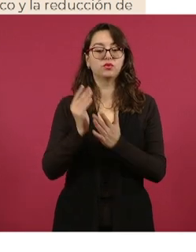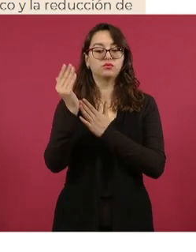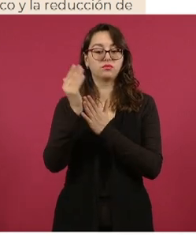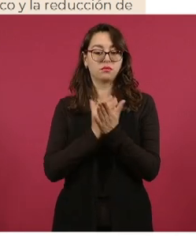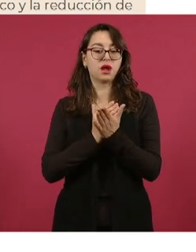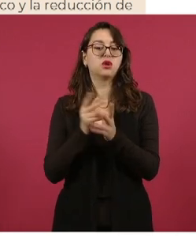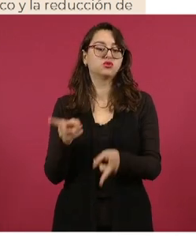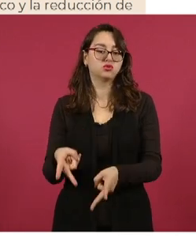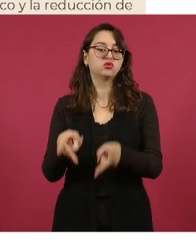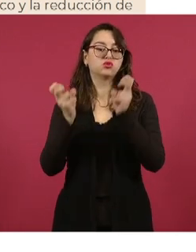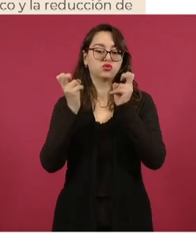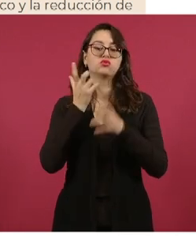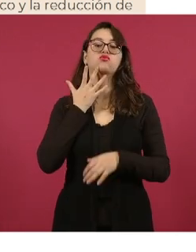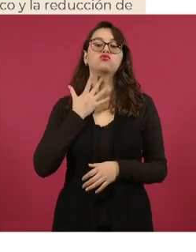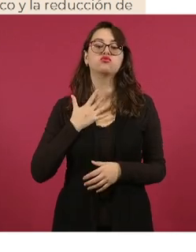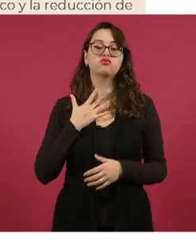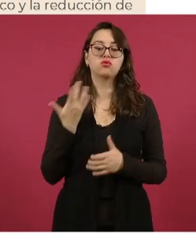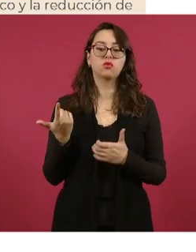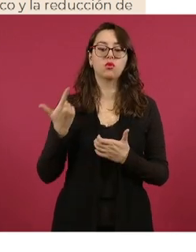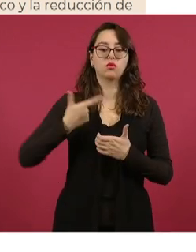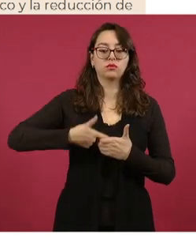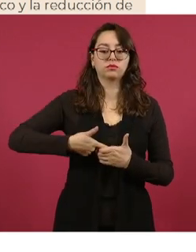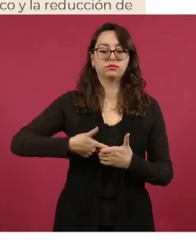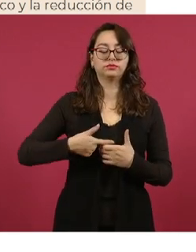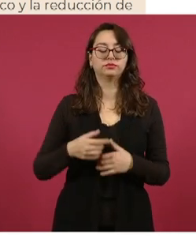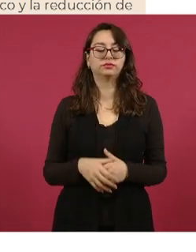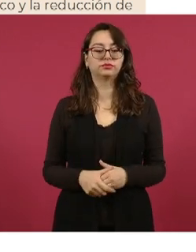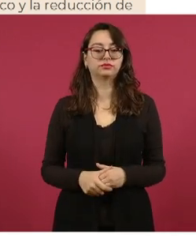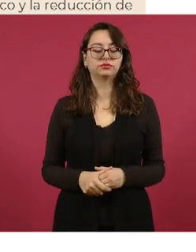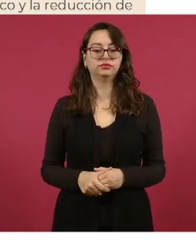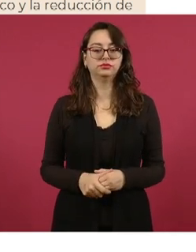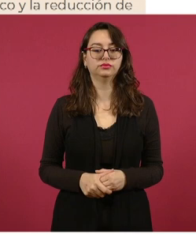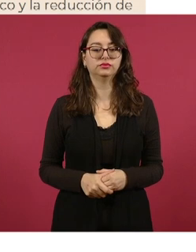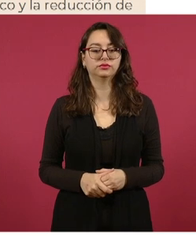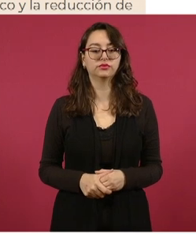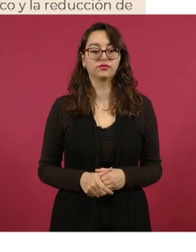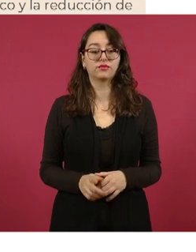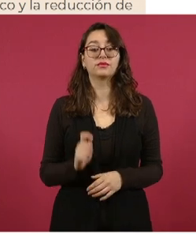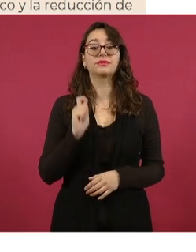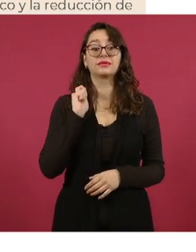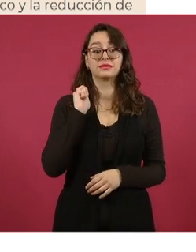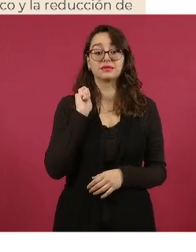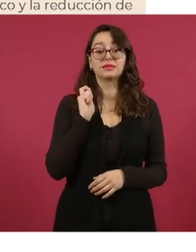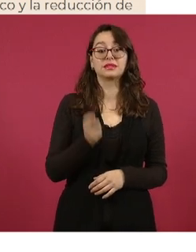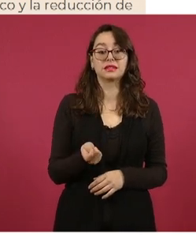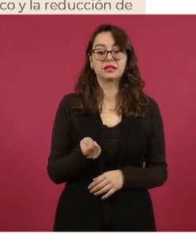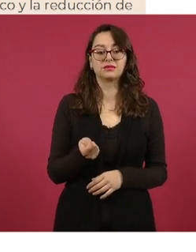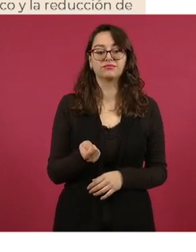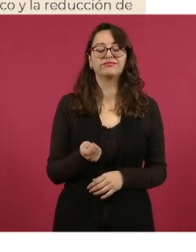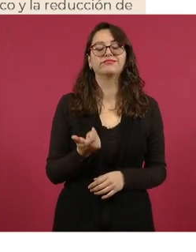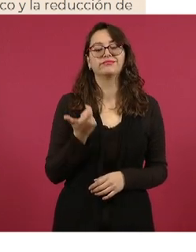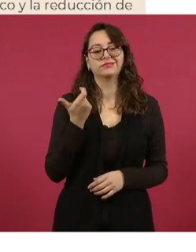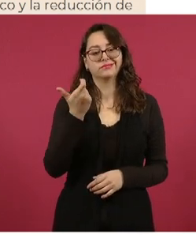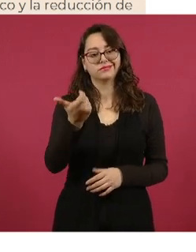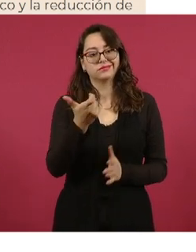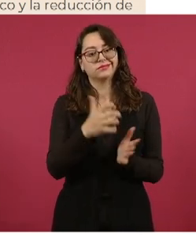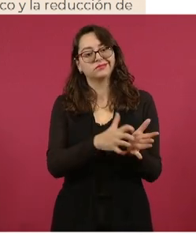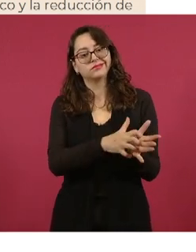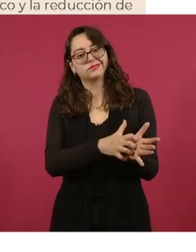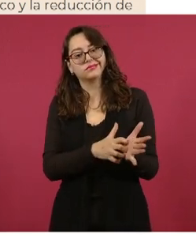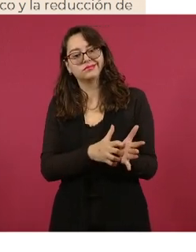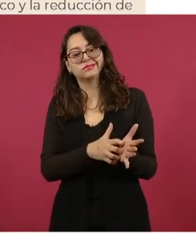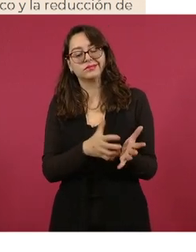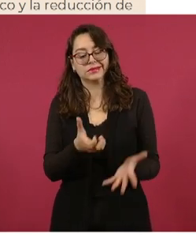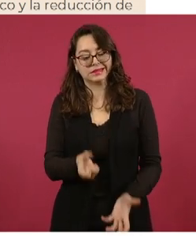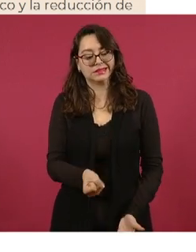de hidrocarburos en el país, lo que ha significado un ahorro del 1